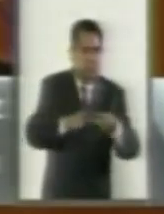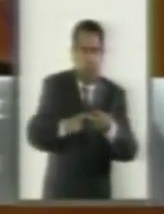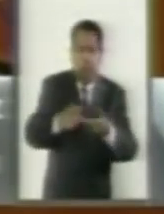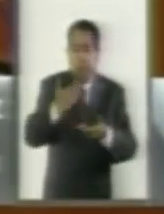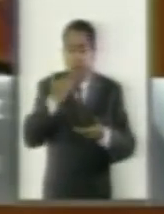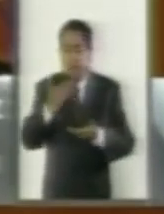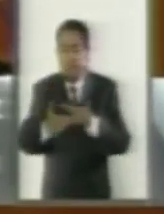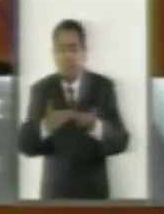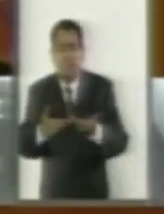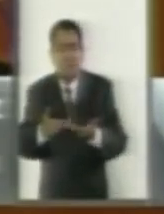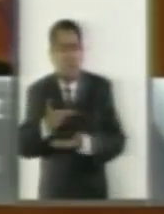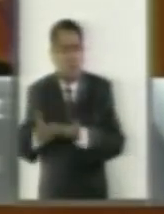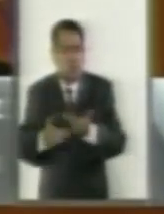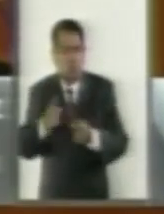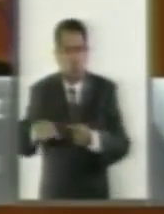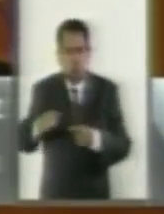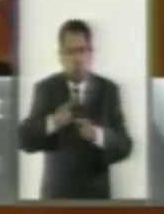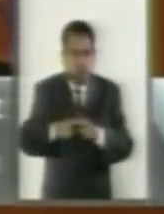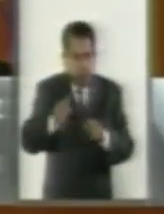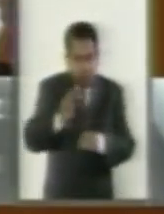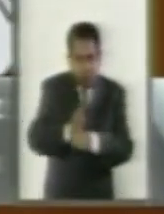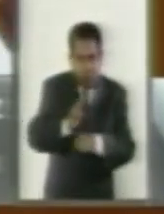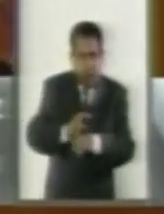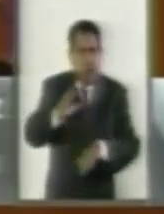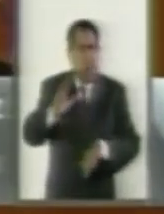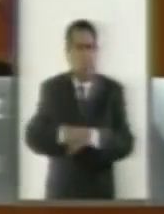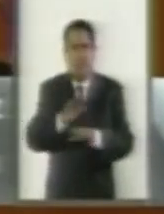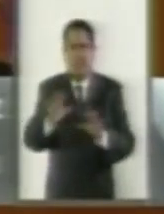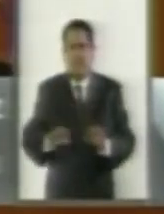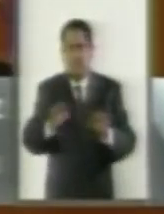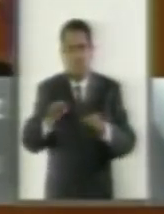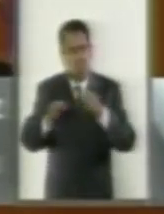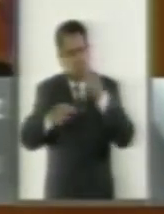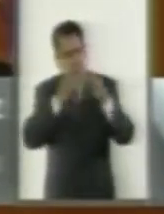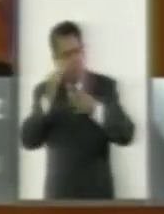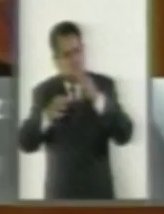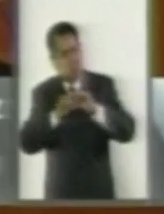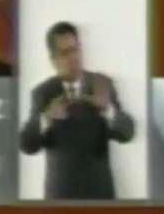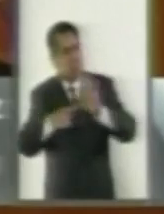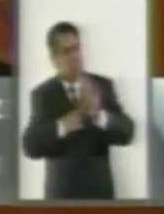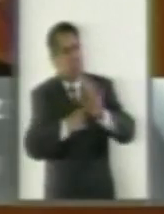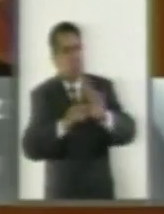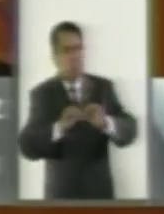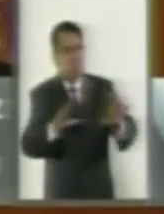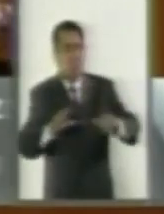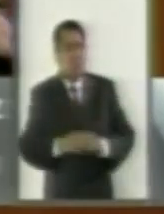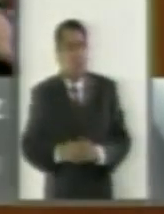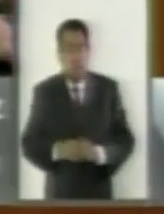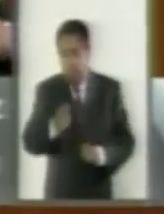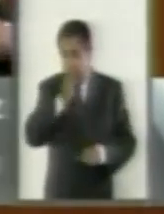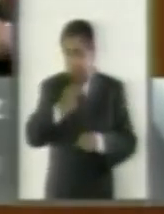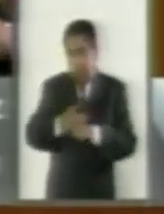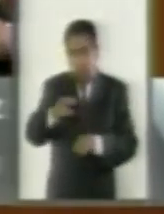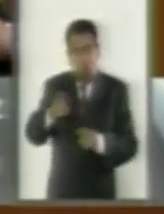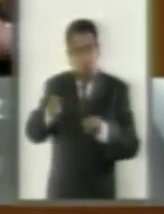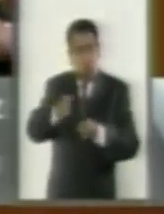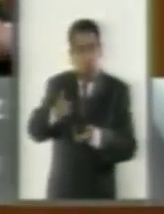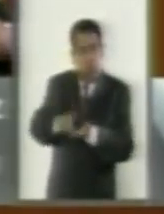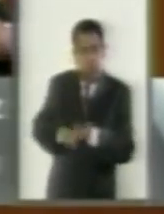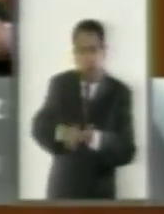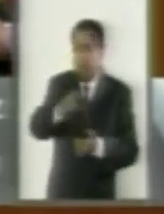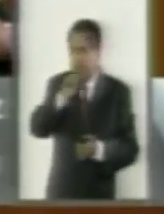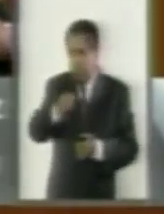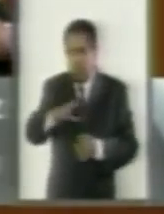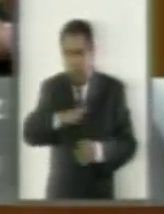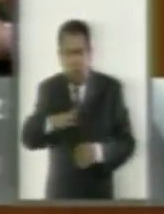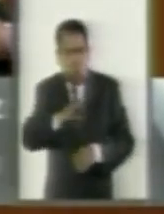Servicios, garantizando siempre la máxima publicidad. La Secretaría de Control Interno también tendrá